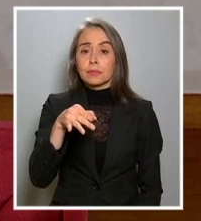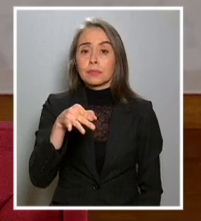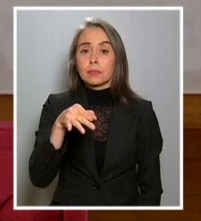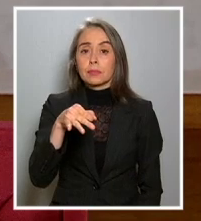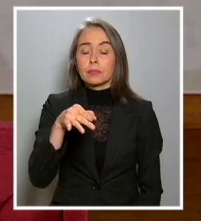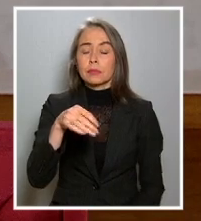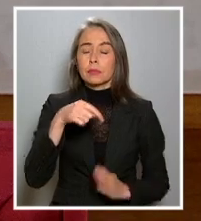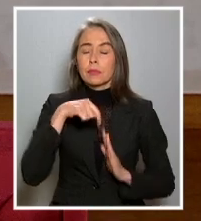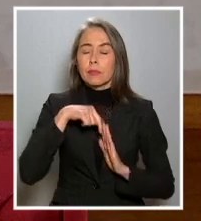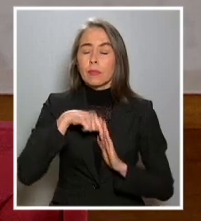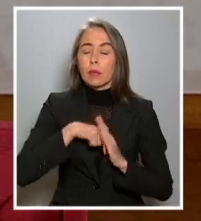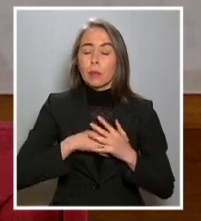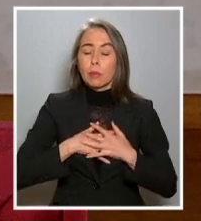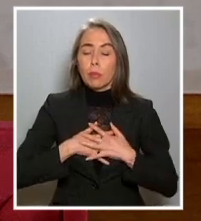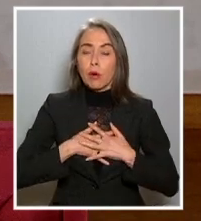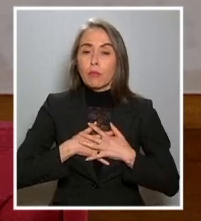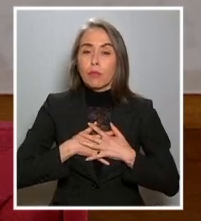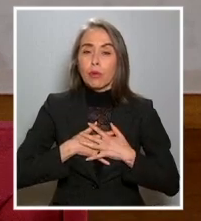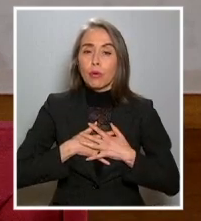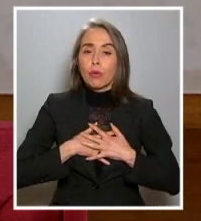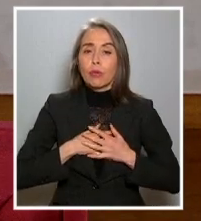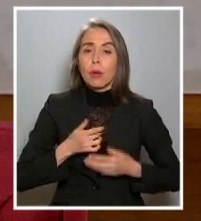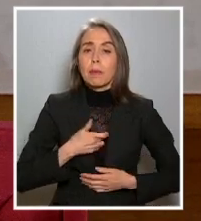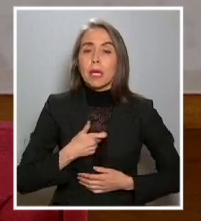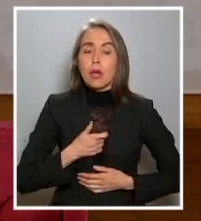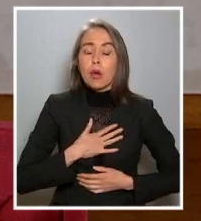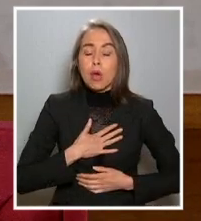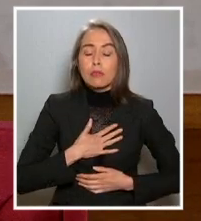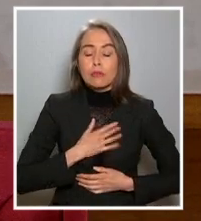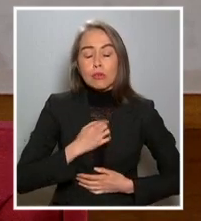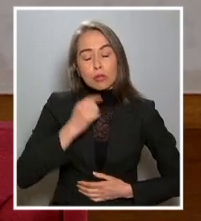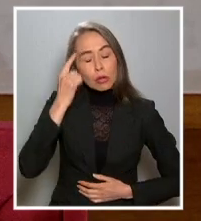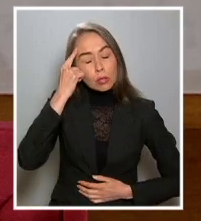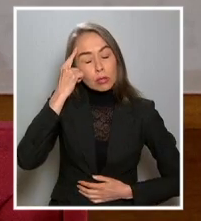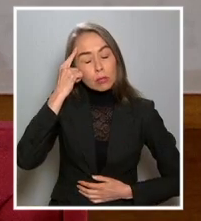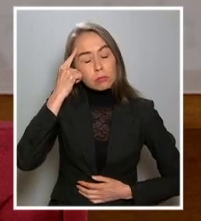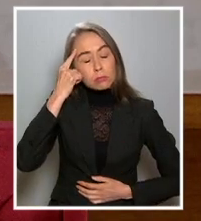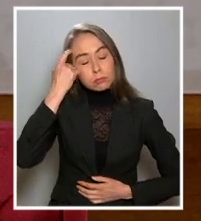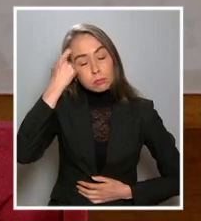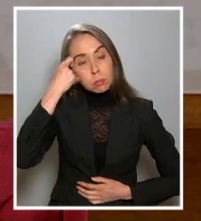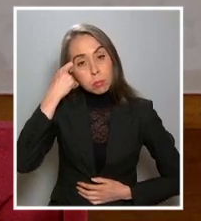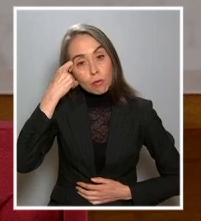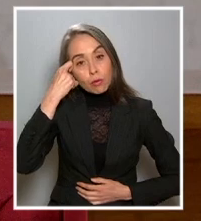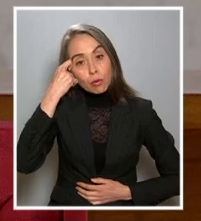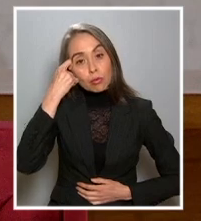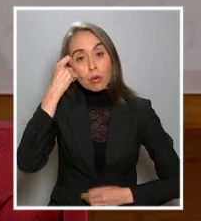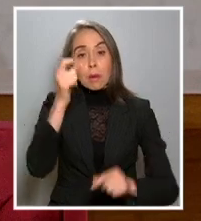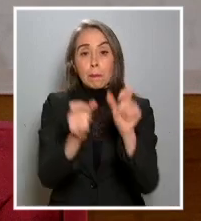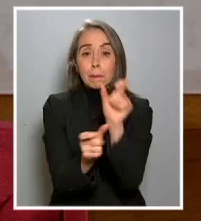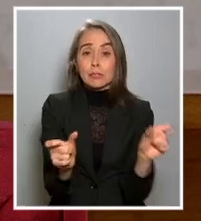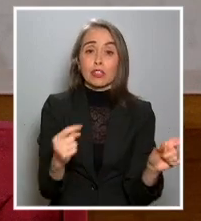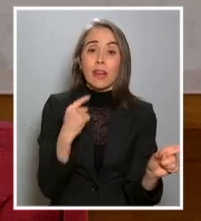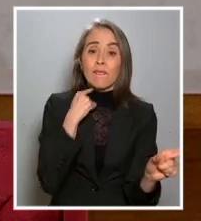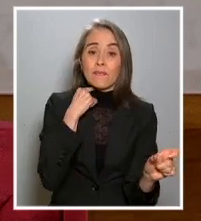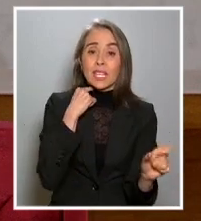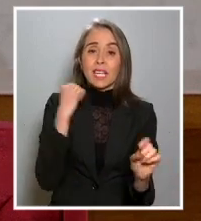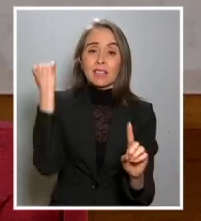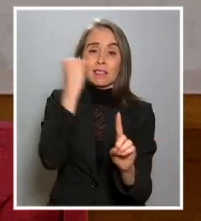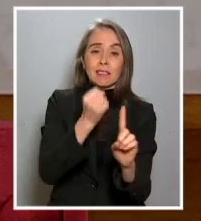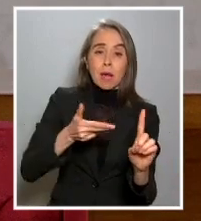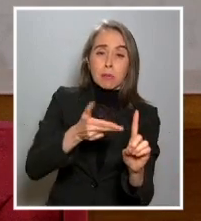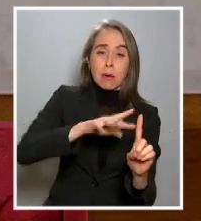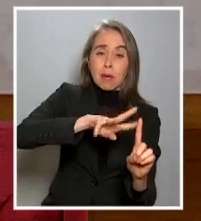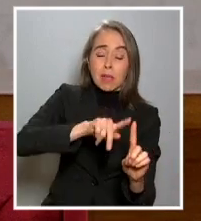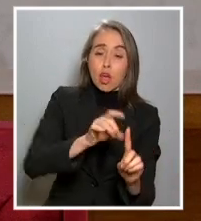desde lo más profundo de mi corazón y mis convicciones. El dolor de quienes han sido víctimas del crimen y de la